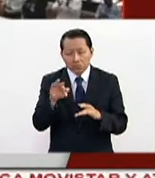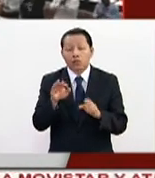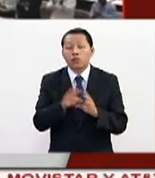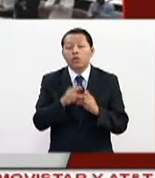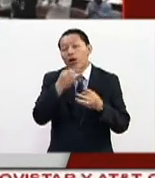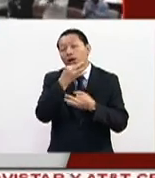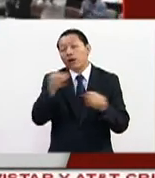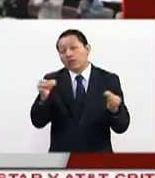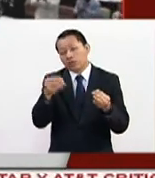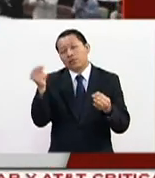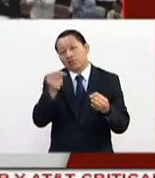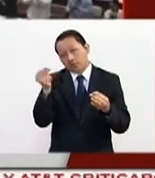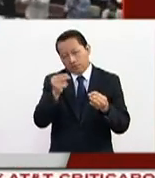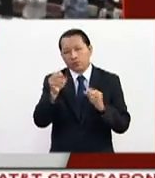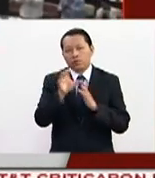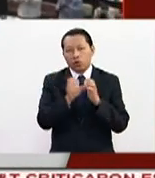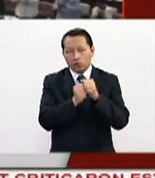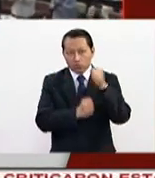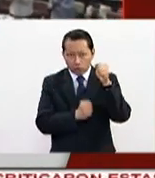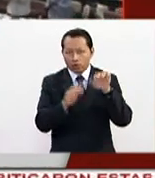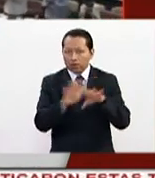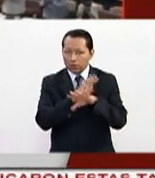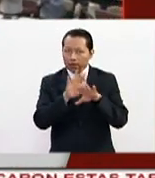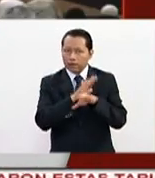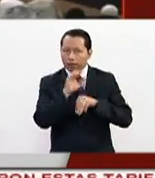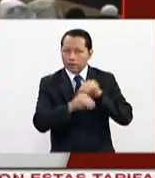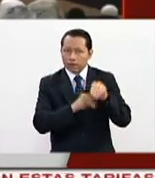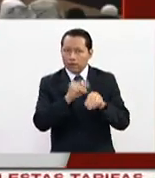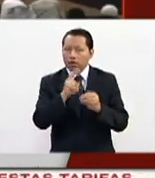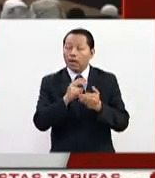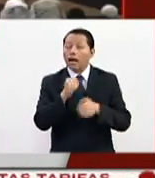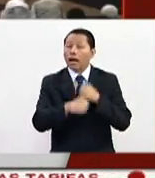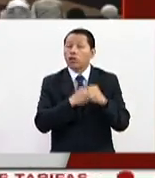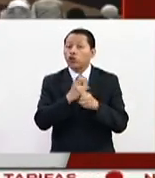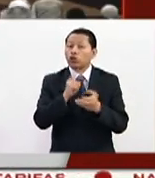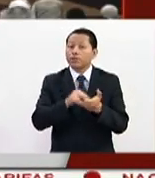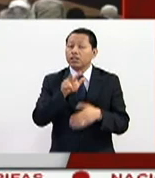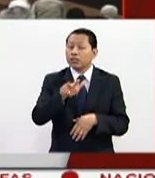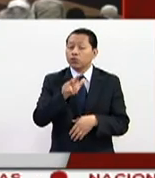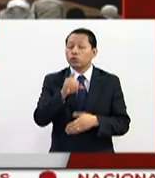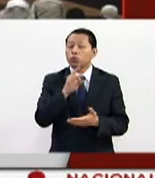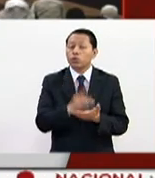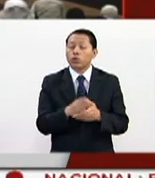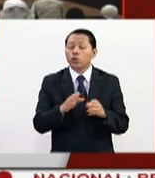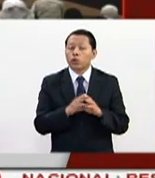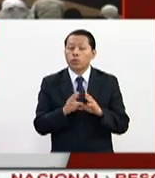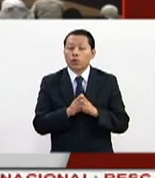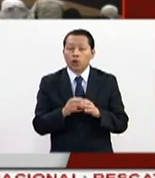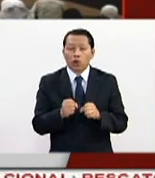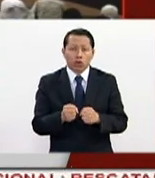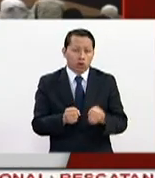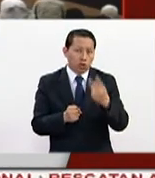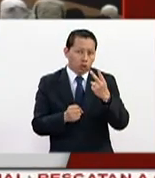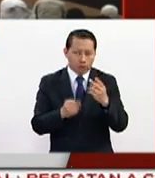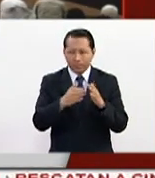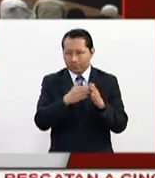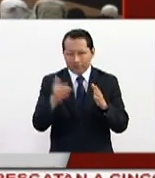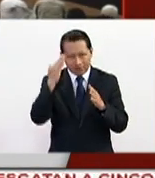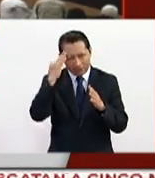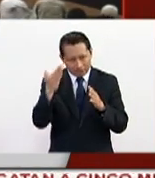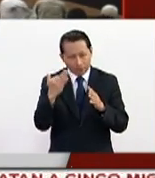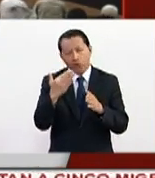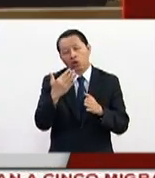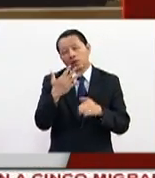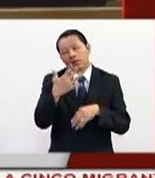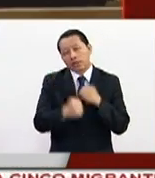la necesidad de reformas constitucionales para que a partir del año 2018 se hicieran únicamente 2 periodos presidenciales de 5